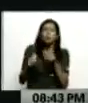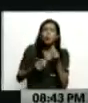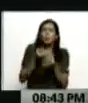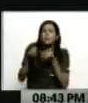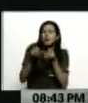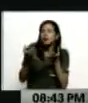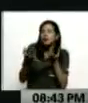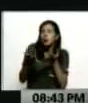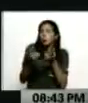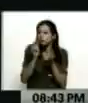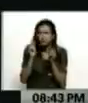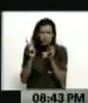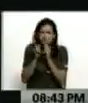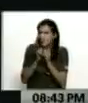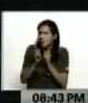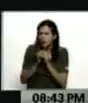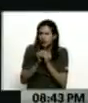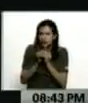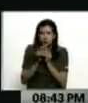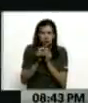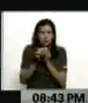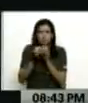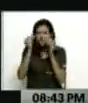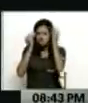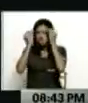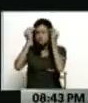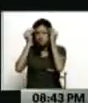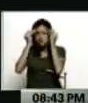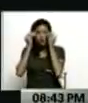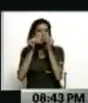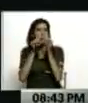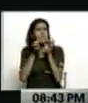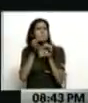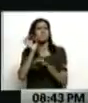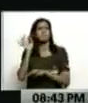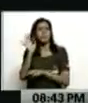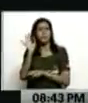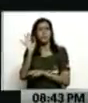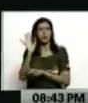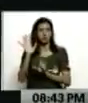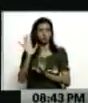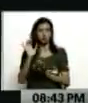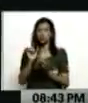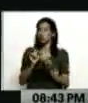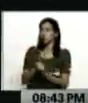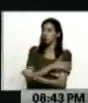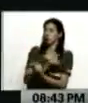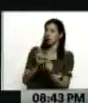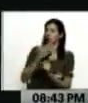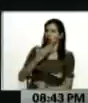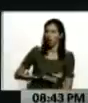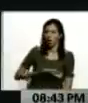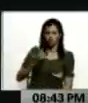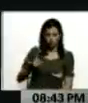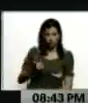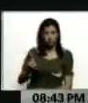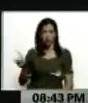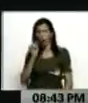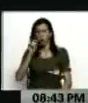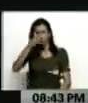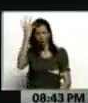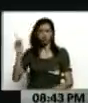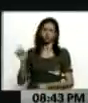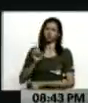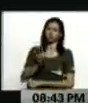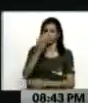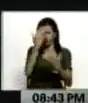segundos preparaba un discurso que los de la derecha se tenían que meter debajo el asiento cuando Robert cerra hablaba en